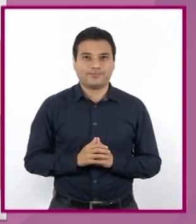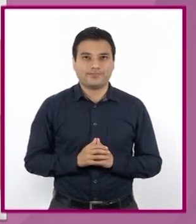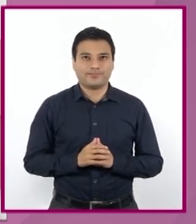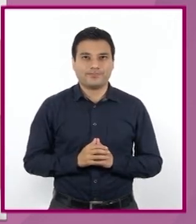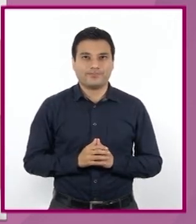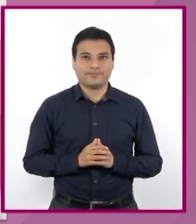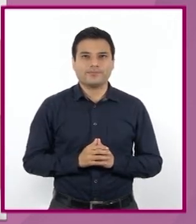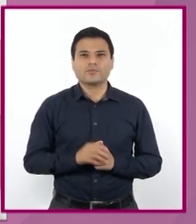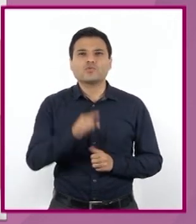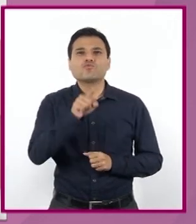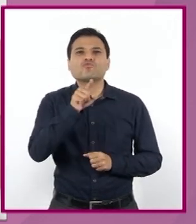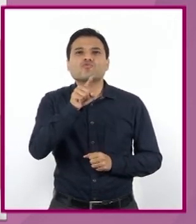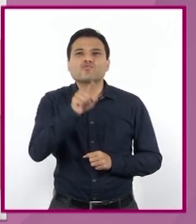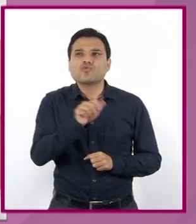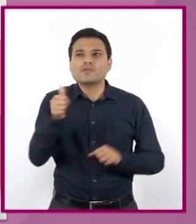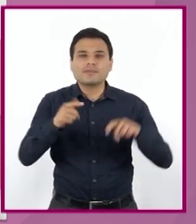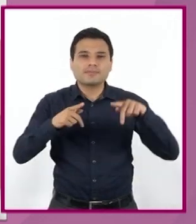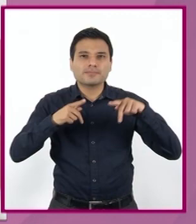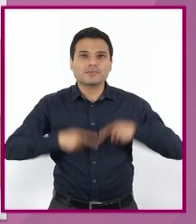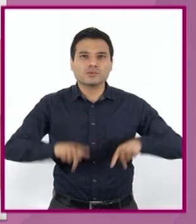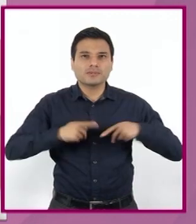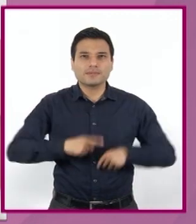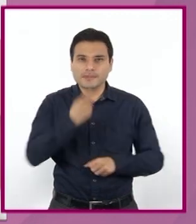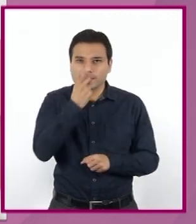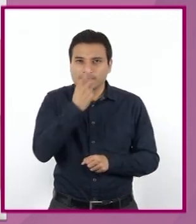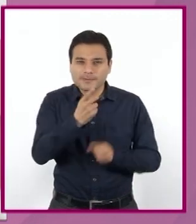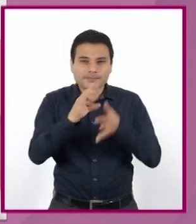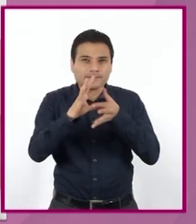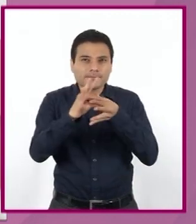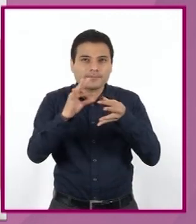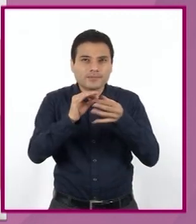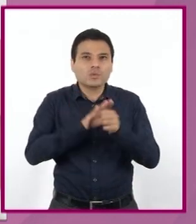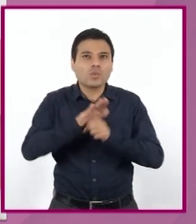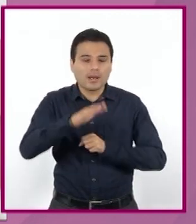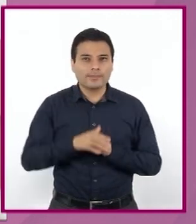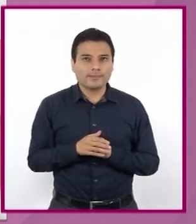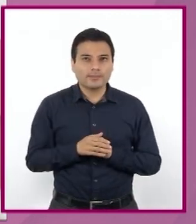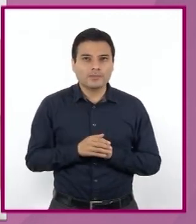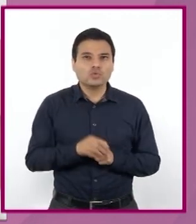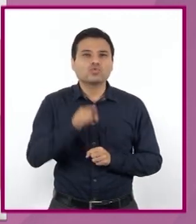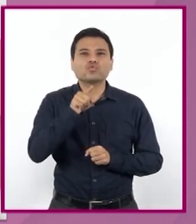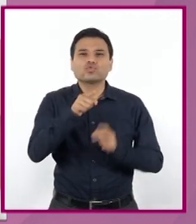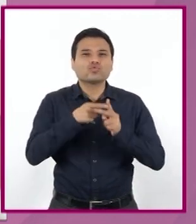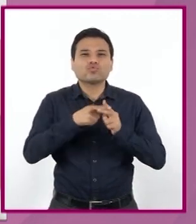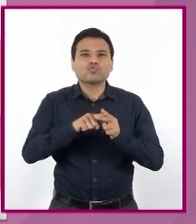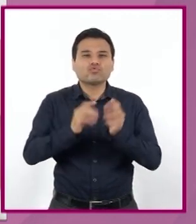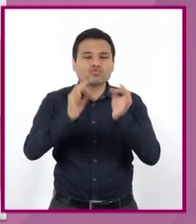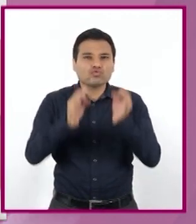te han contado? ¿Cuál crees que es tu origen? ¿De qué está hecha tu raíz?